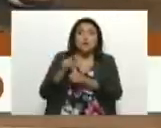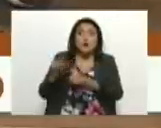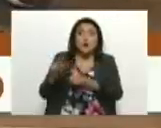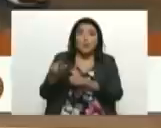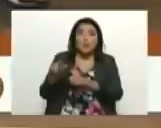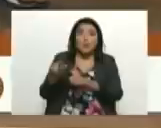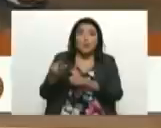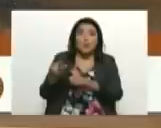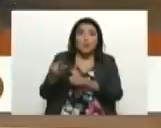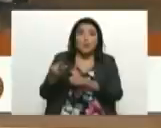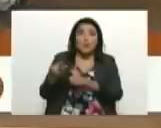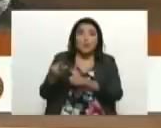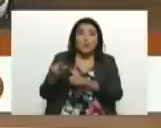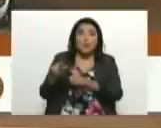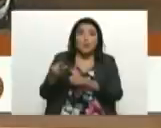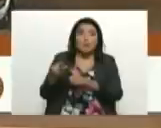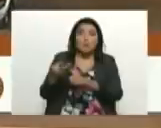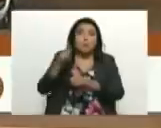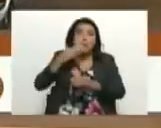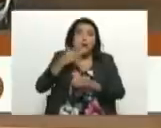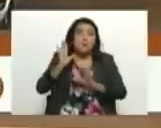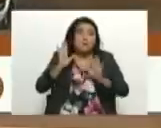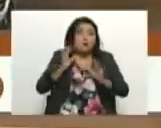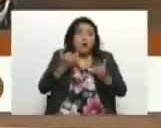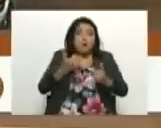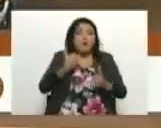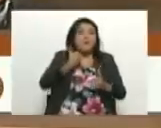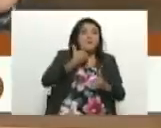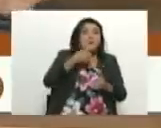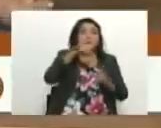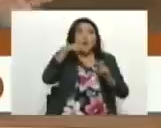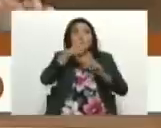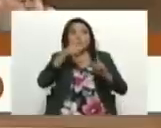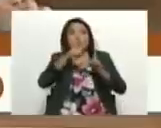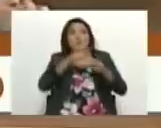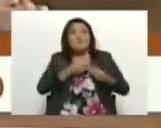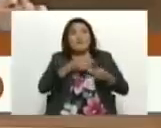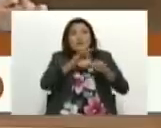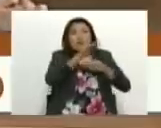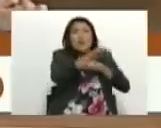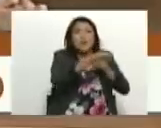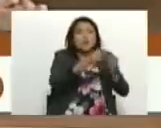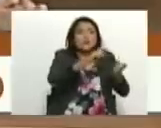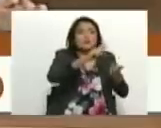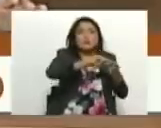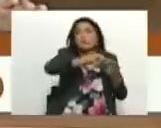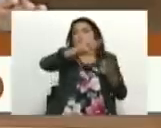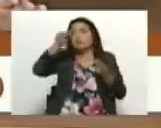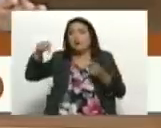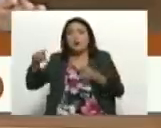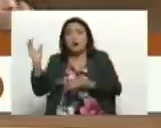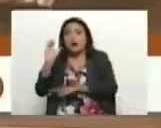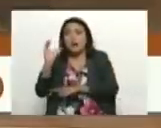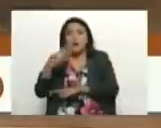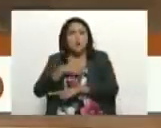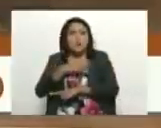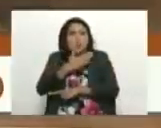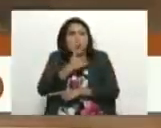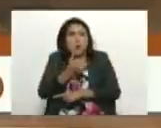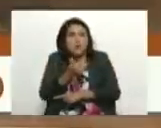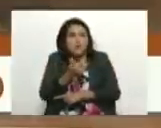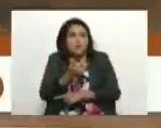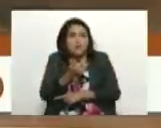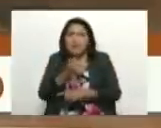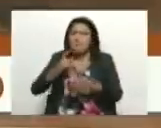un paciente en Amazonas que necesita ser trasladado a Caracas y no tiene cómo ser trasladado a Caracas. Pero esto es un